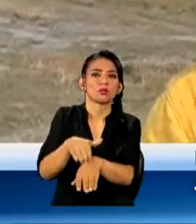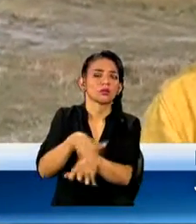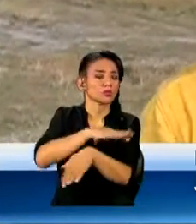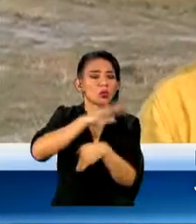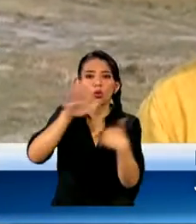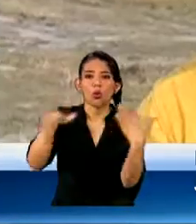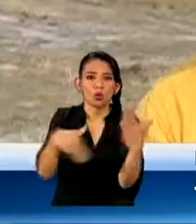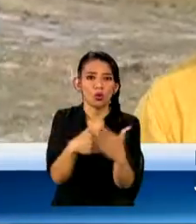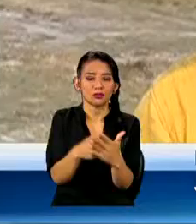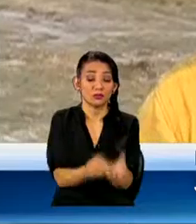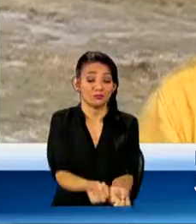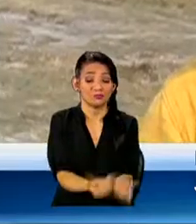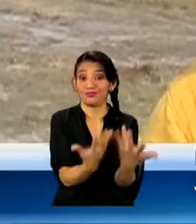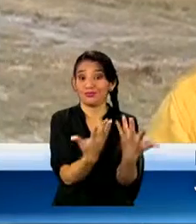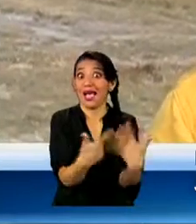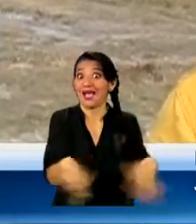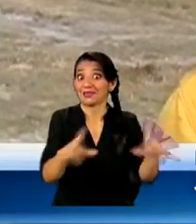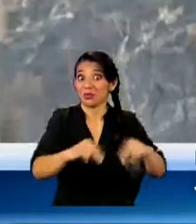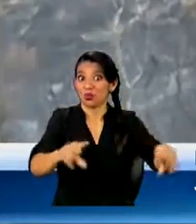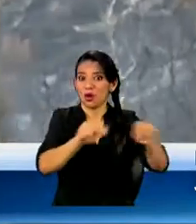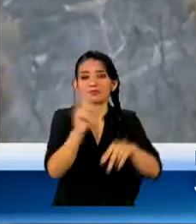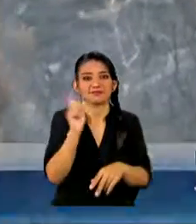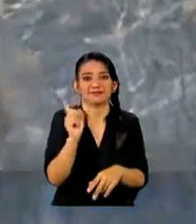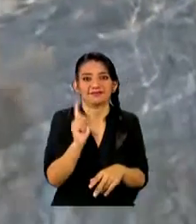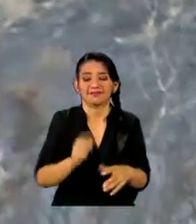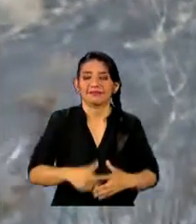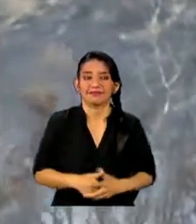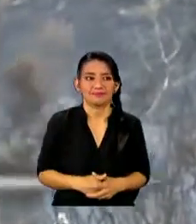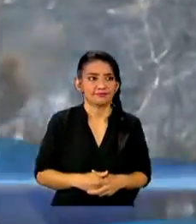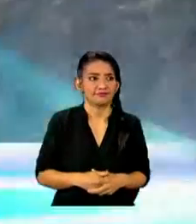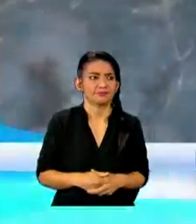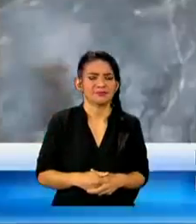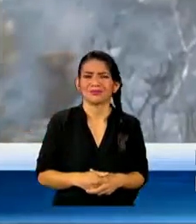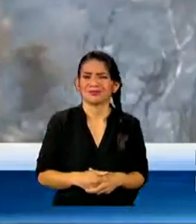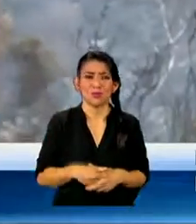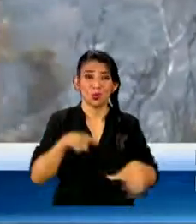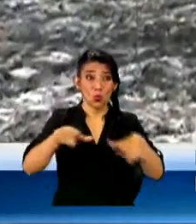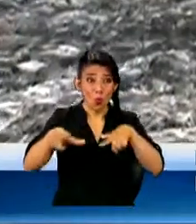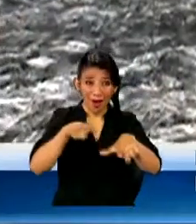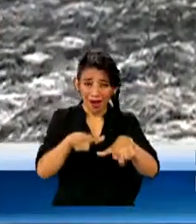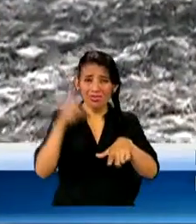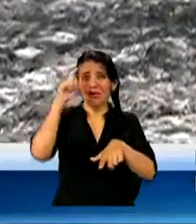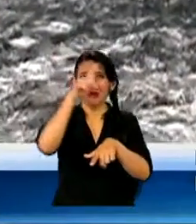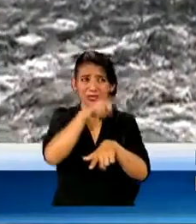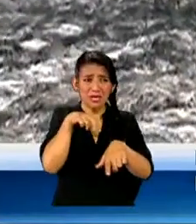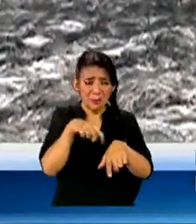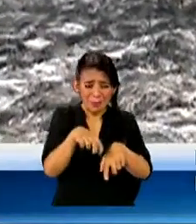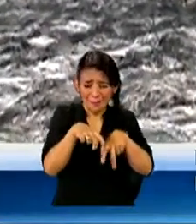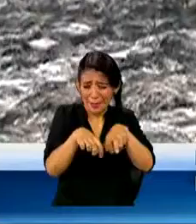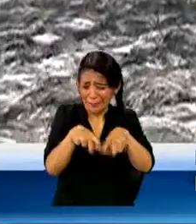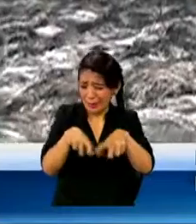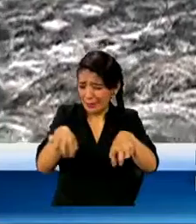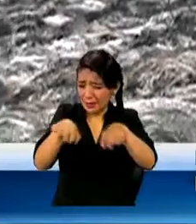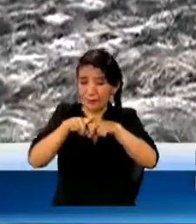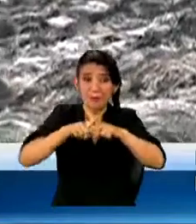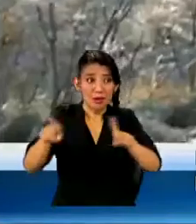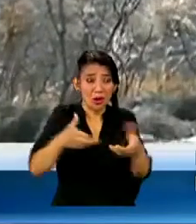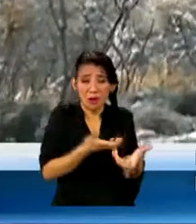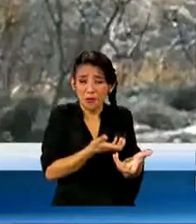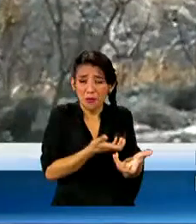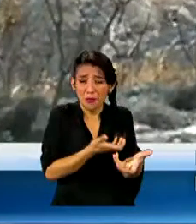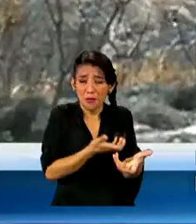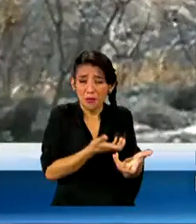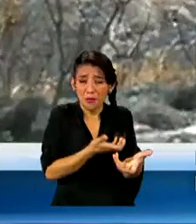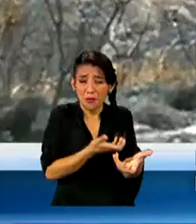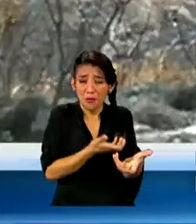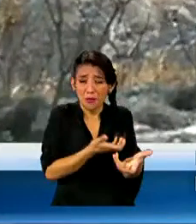no hay ningún incendio que sea natural. El sitio era casi inaccesible, pero los miembros del cuerpo de bomberos hicieron todo lo posible por llegar